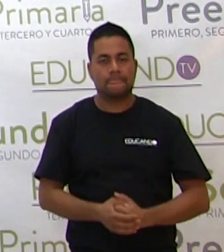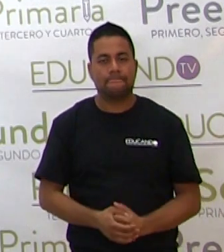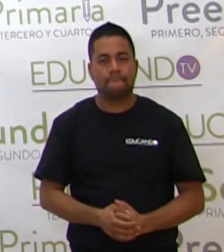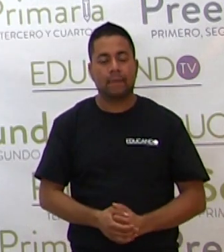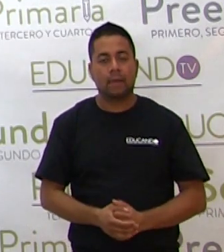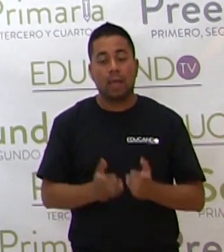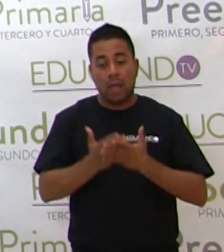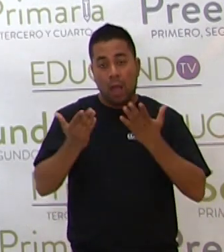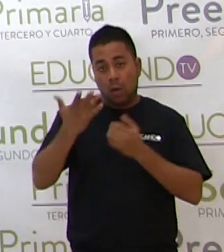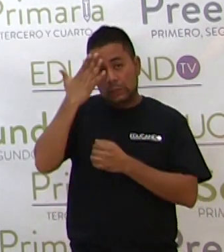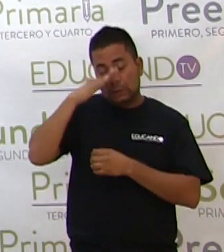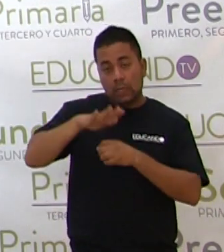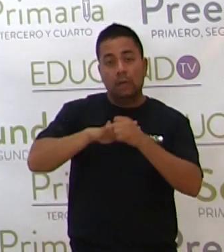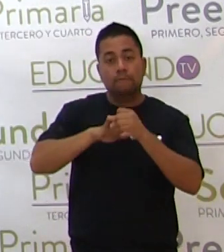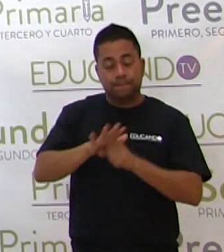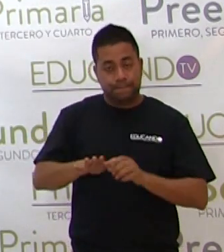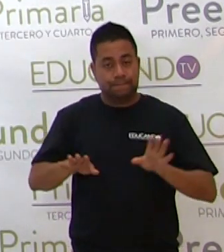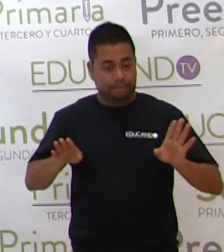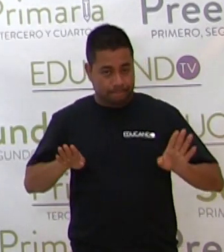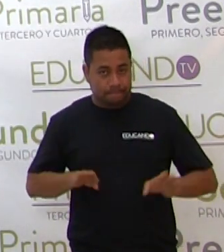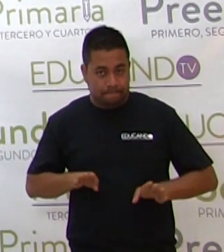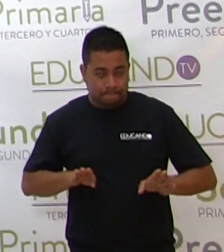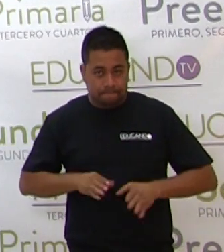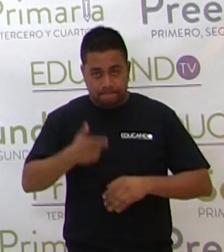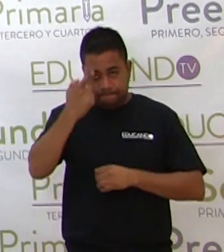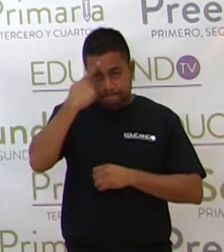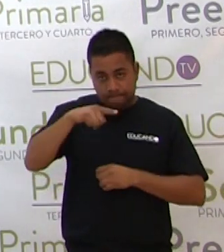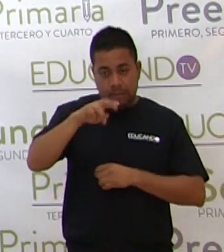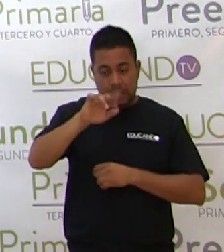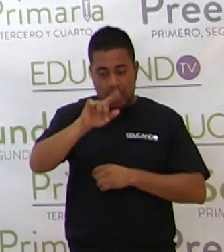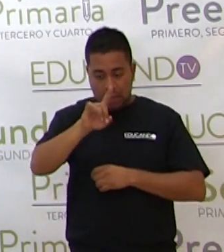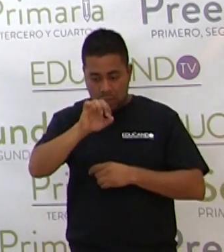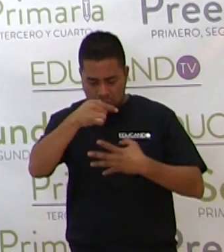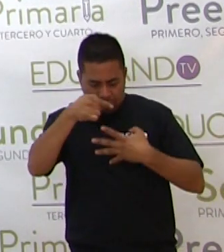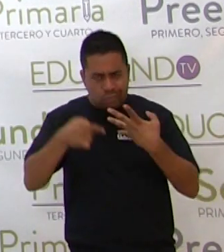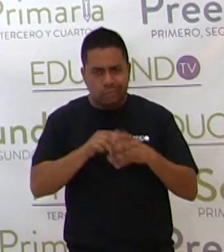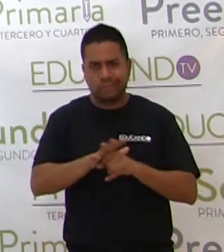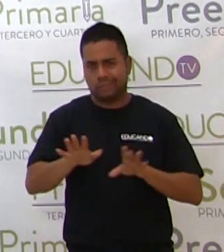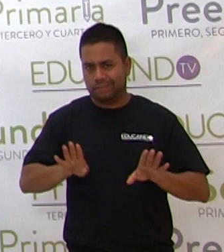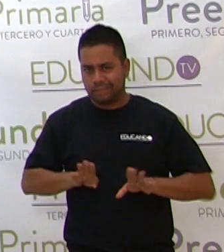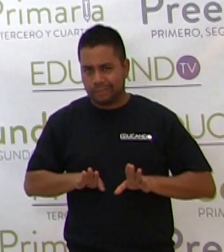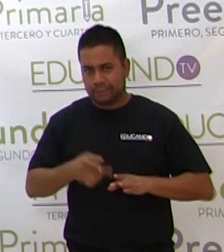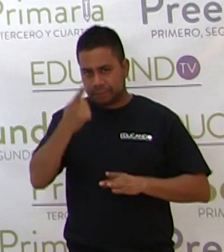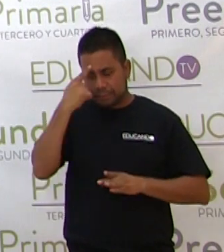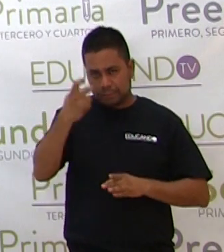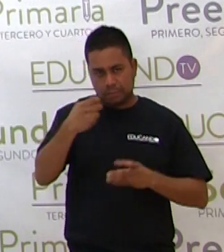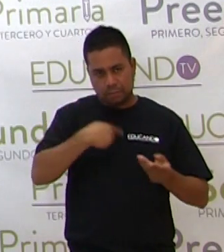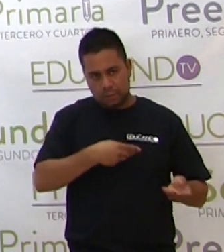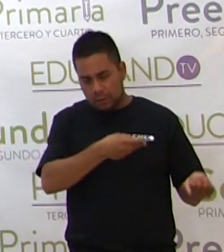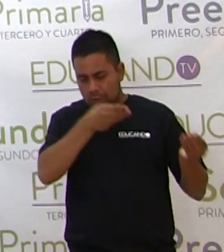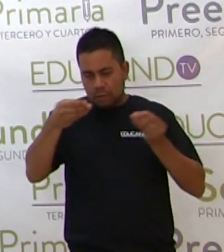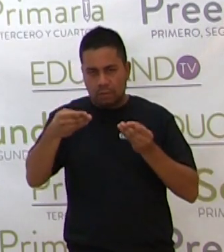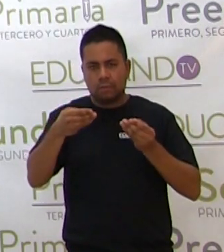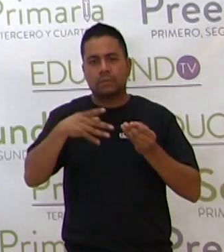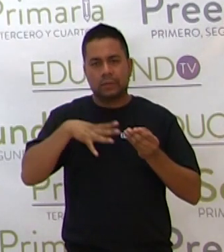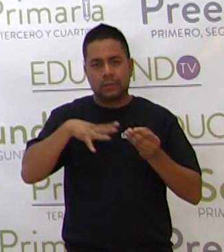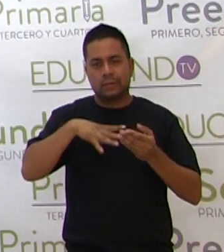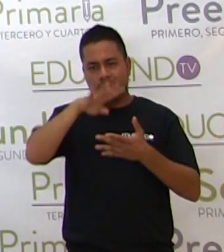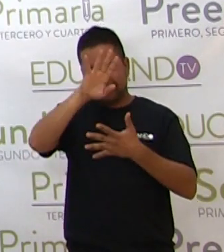cuáles serían las características de la radio y para eso les traje una tabla